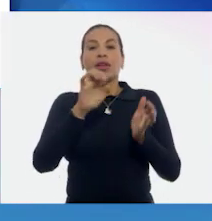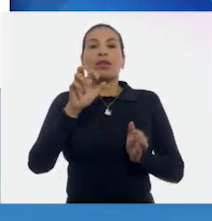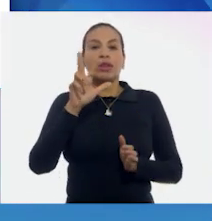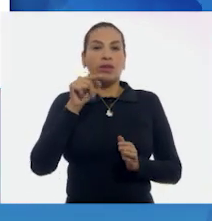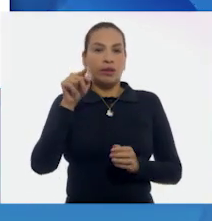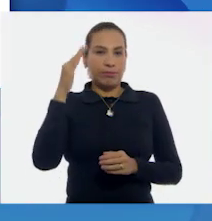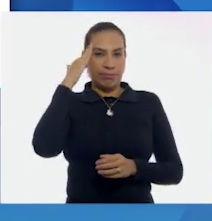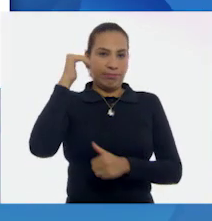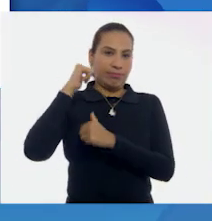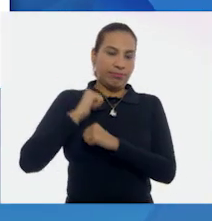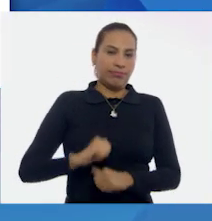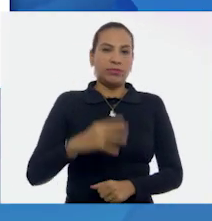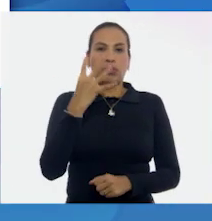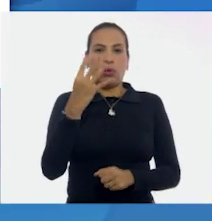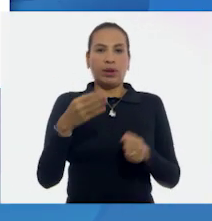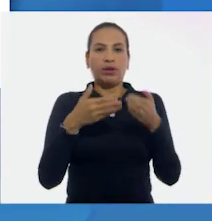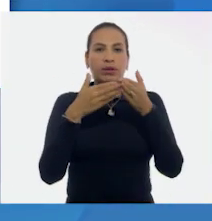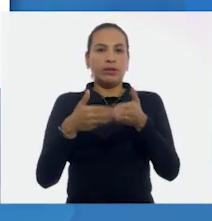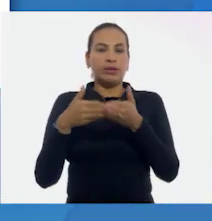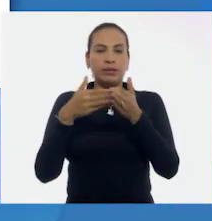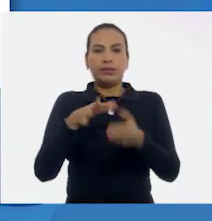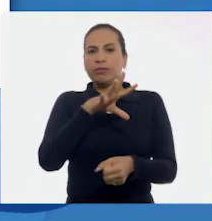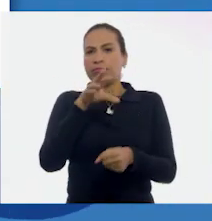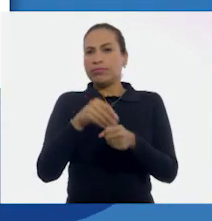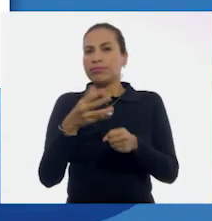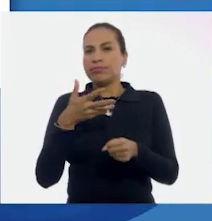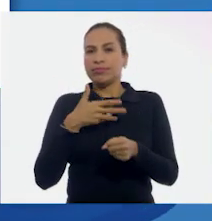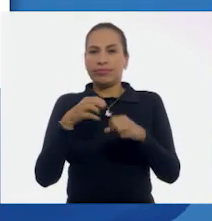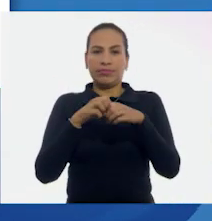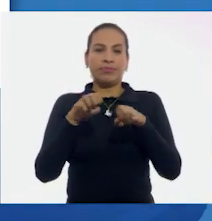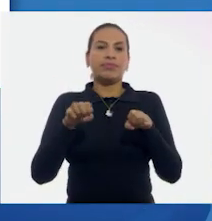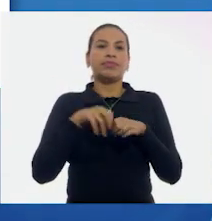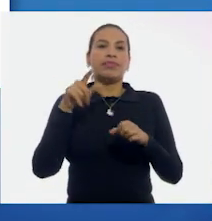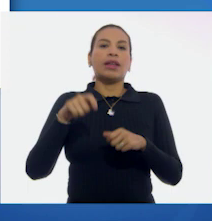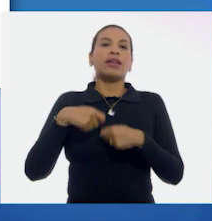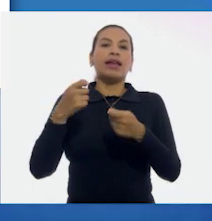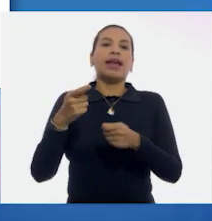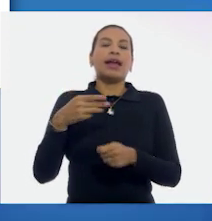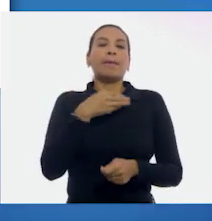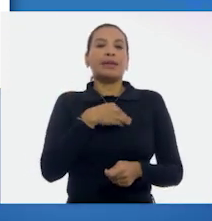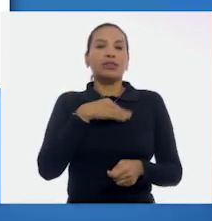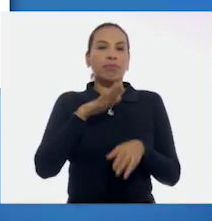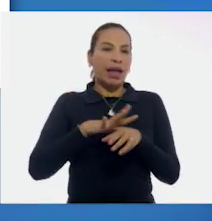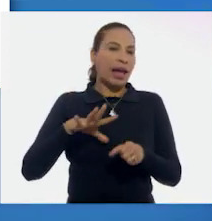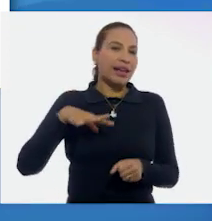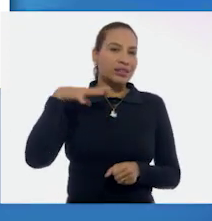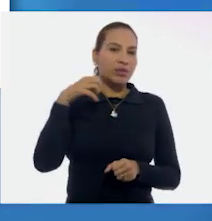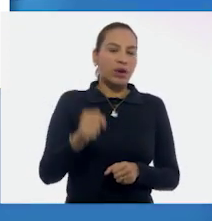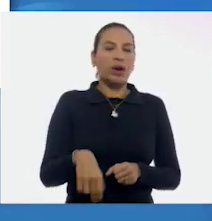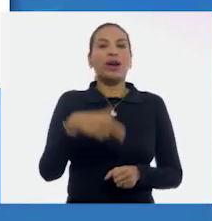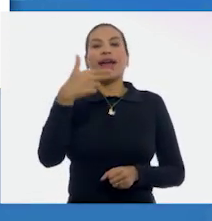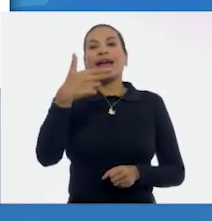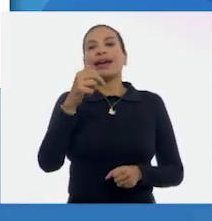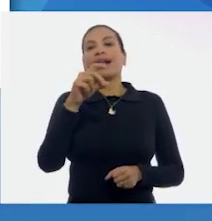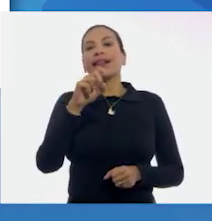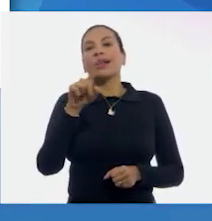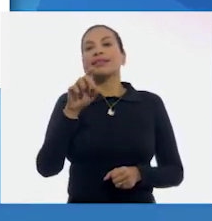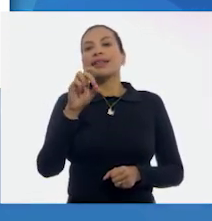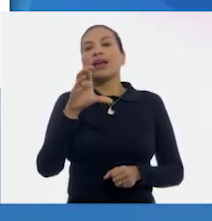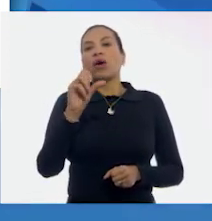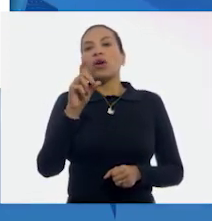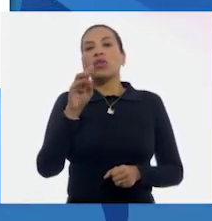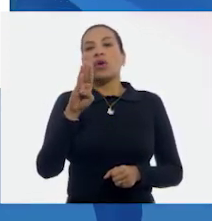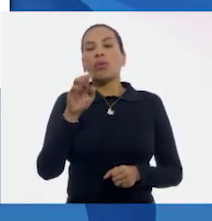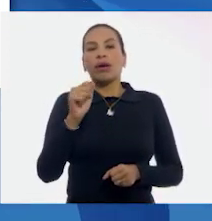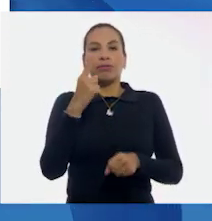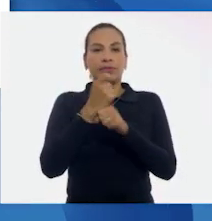al mando de 4 navíos bien equipados, recibió la misión de retomar los esfuerzos de Hernández de Córdoba. Los